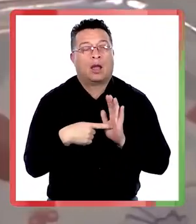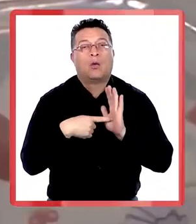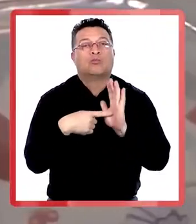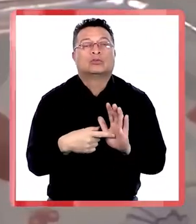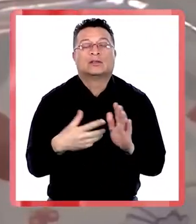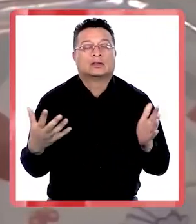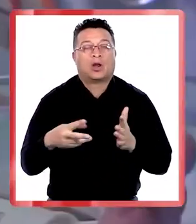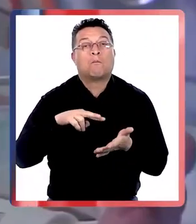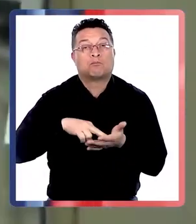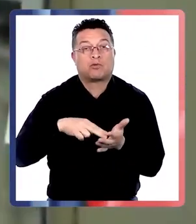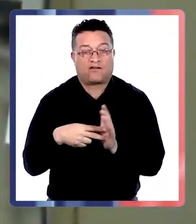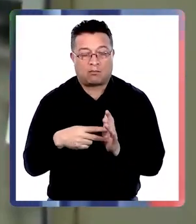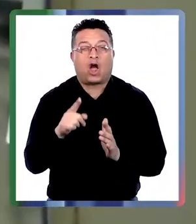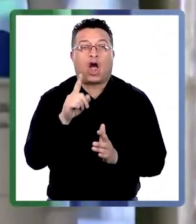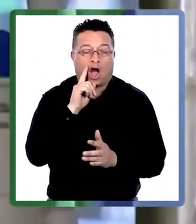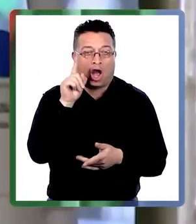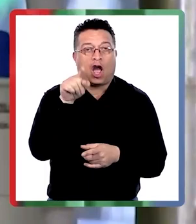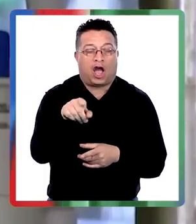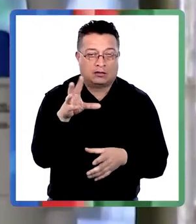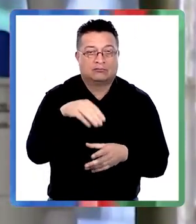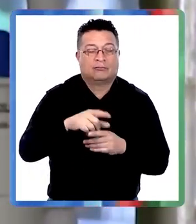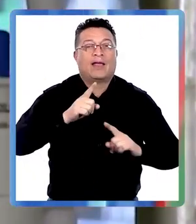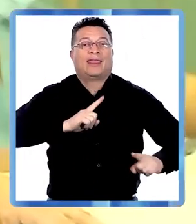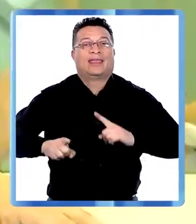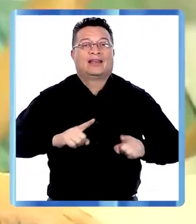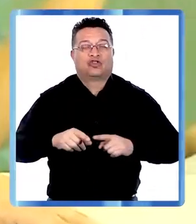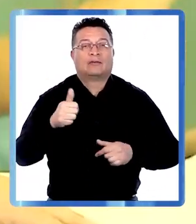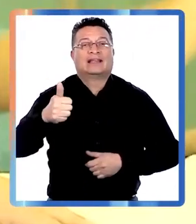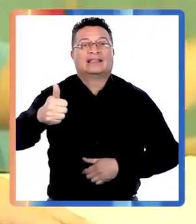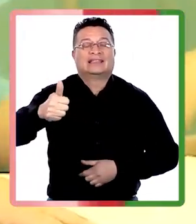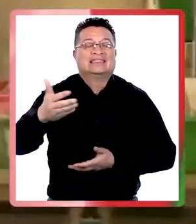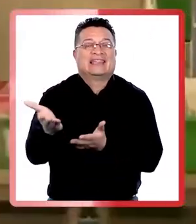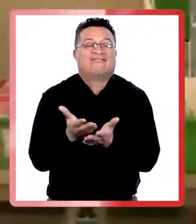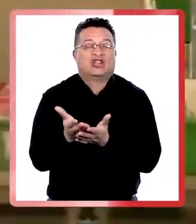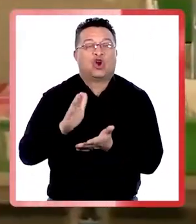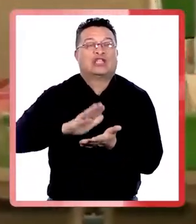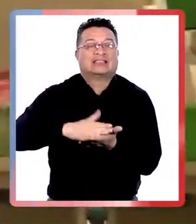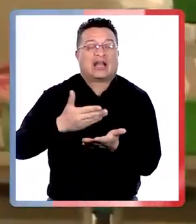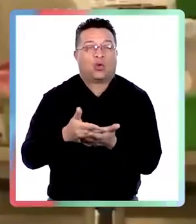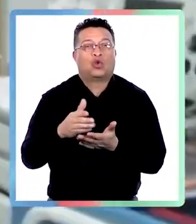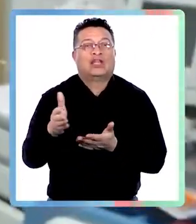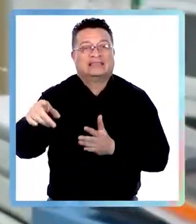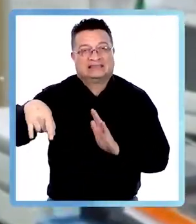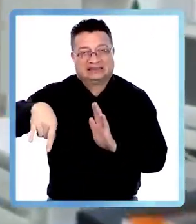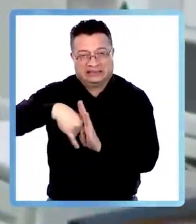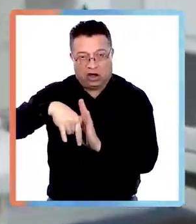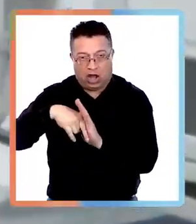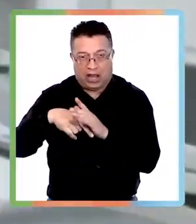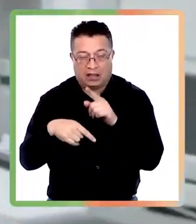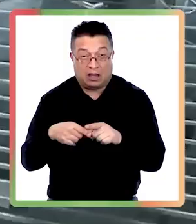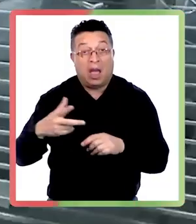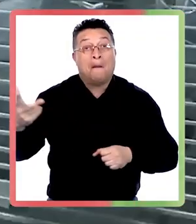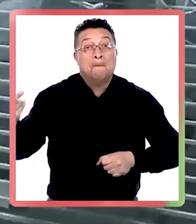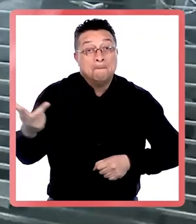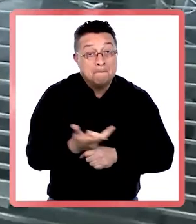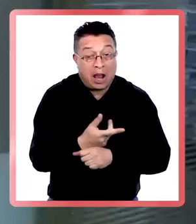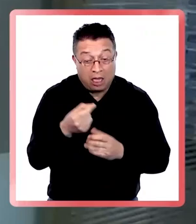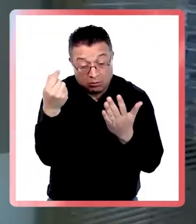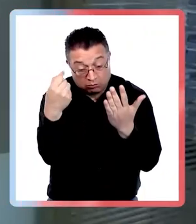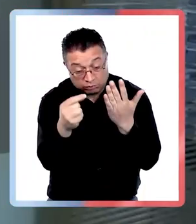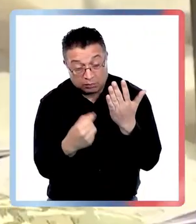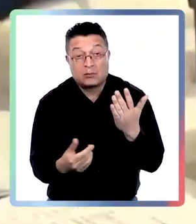que demuestra que los problemas están en la dirección del Servicio de Salud Chiloé. Y a la luz de estos